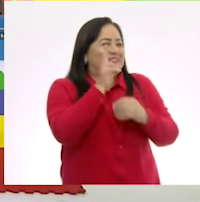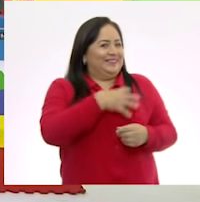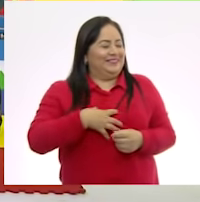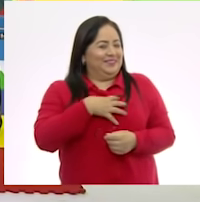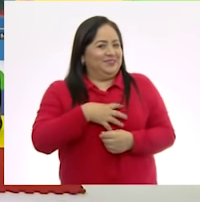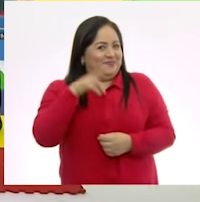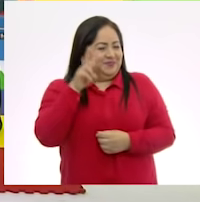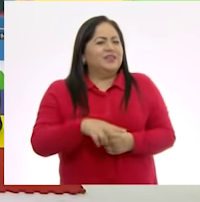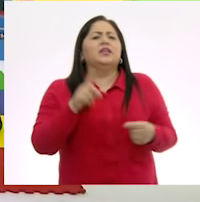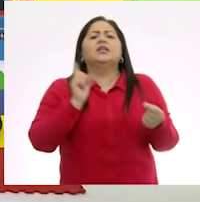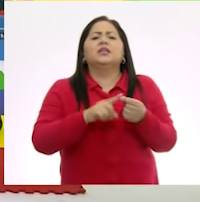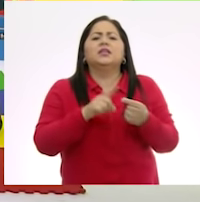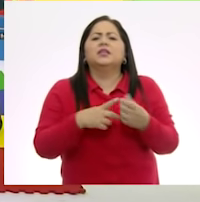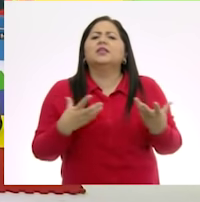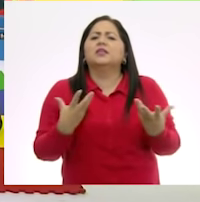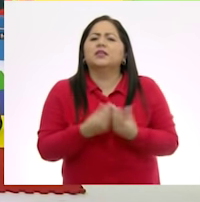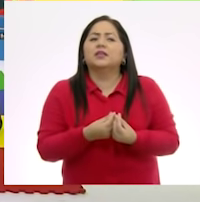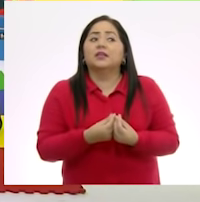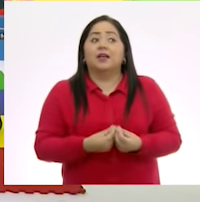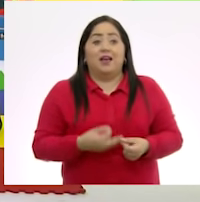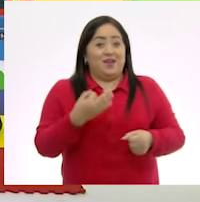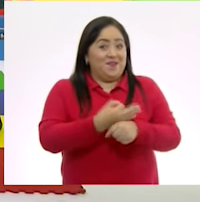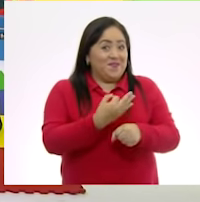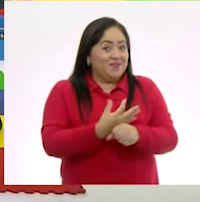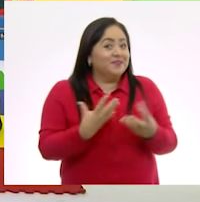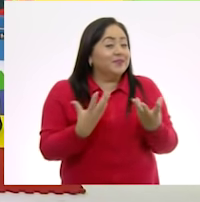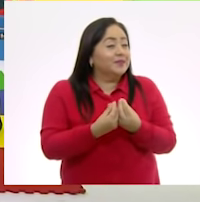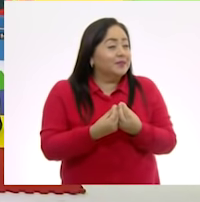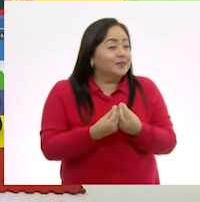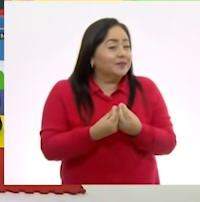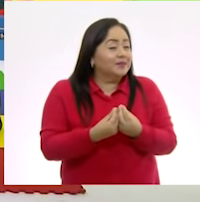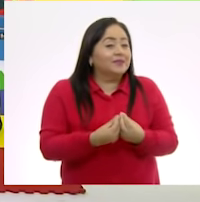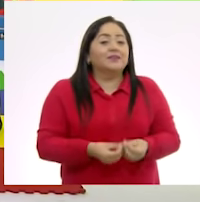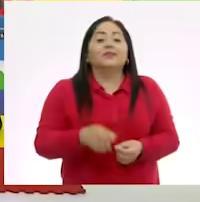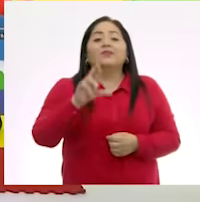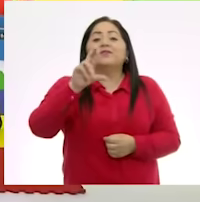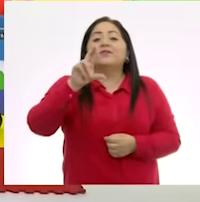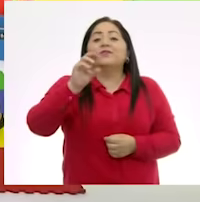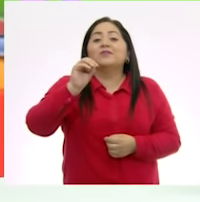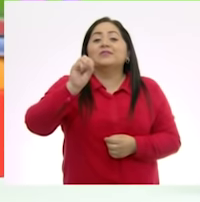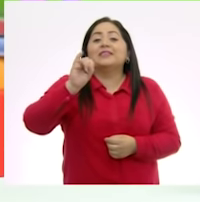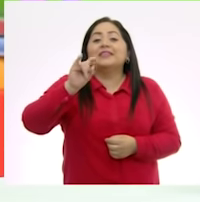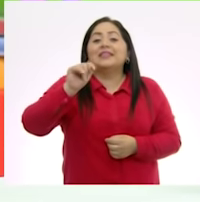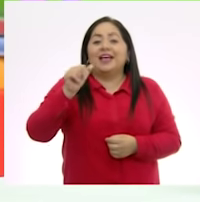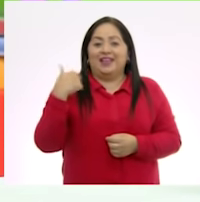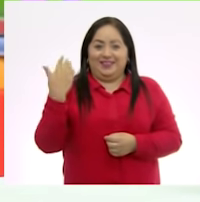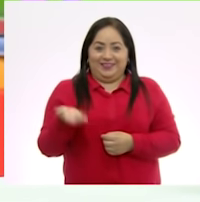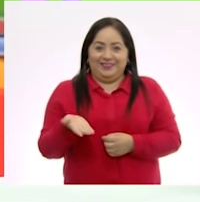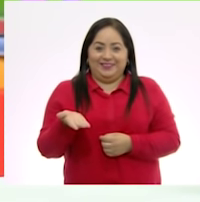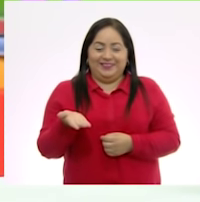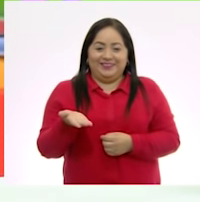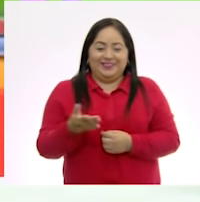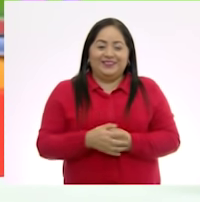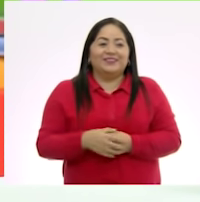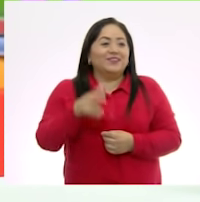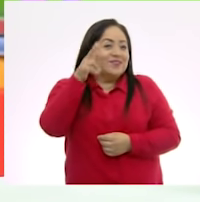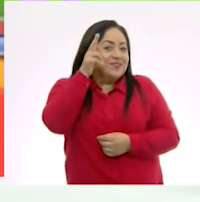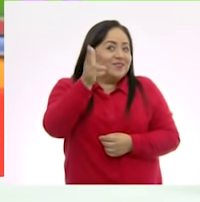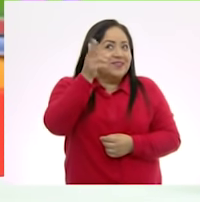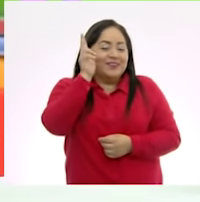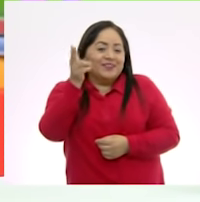verdad? ¿Quién está con nosotros? Está con nosotros... ¡Rosita! Hola,